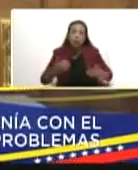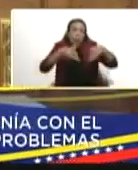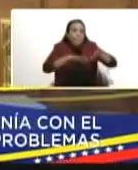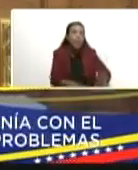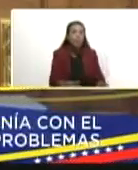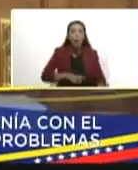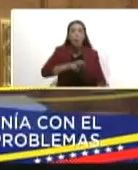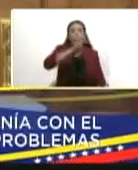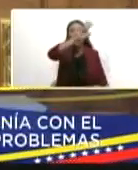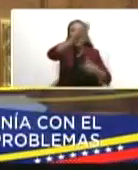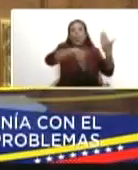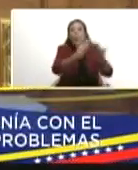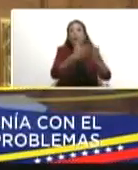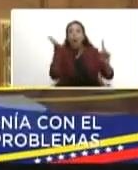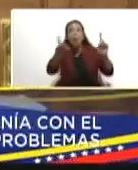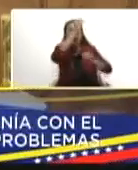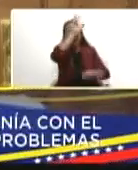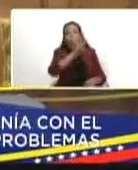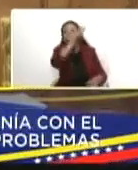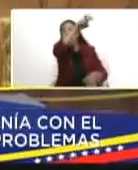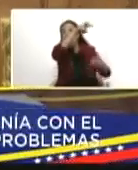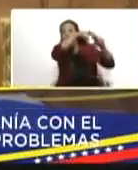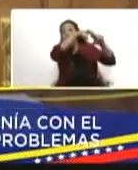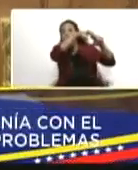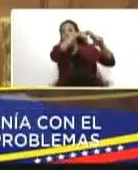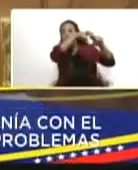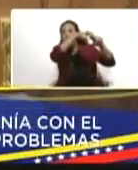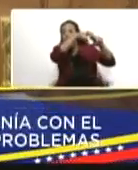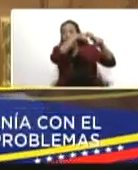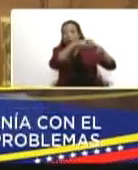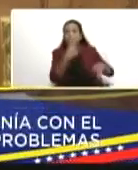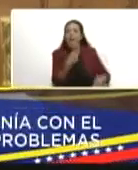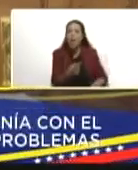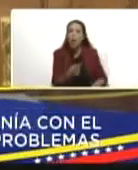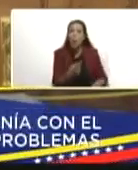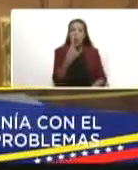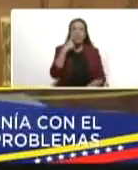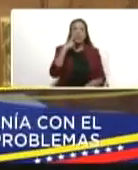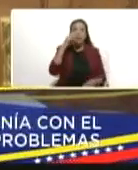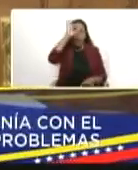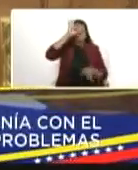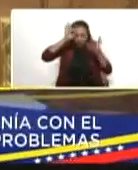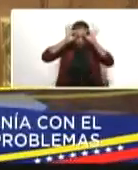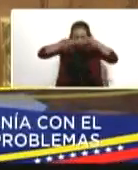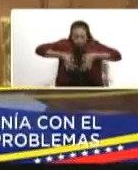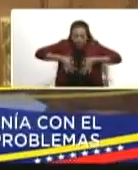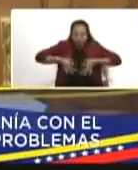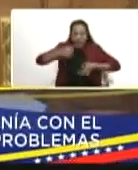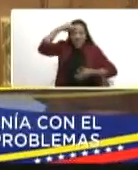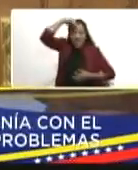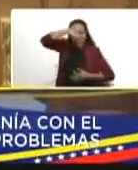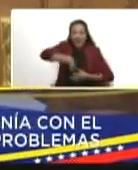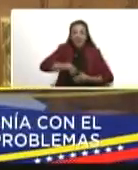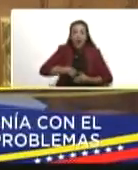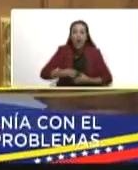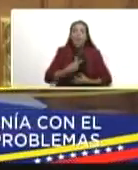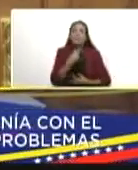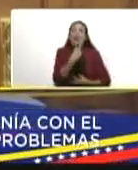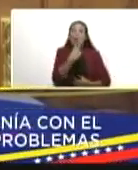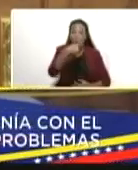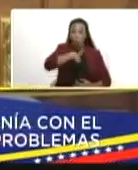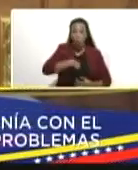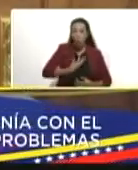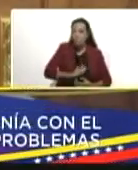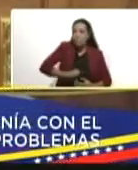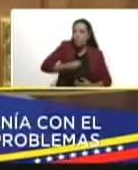caminata hasta la Cumbre pero de inmediato la voz interior que siempre tenemos por aquí nos